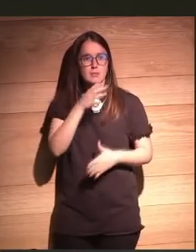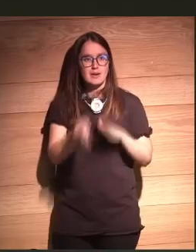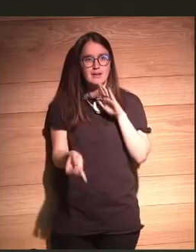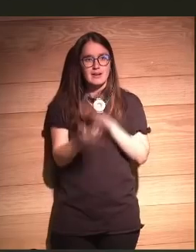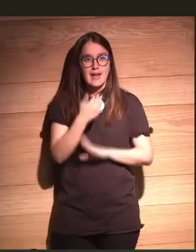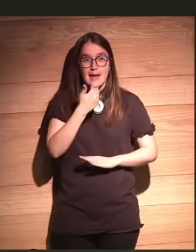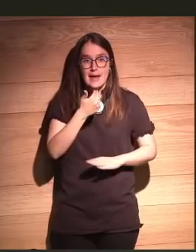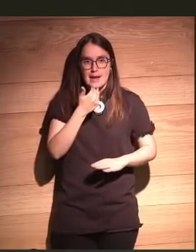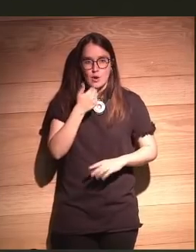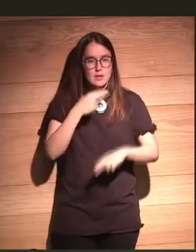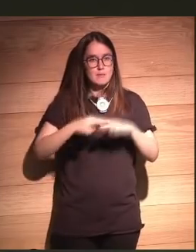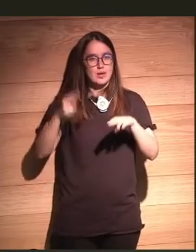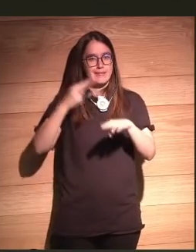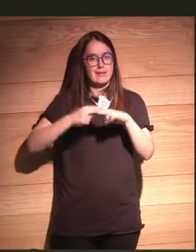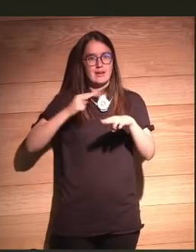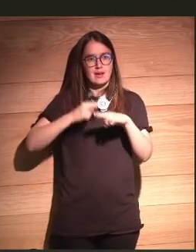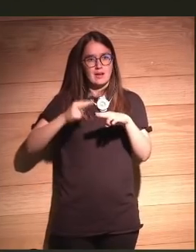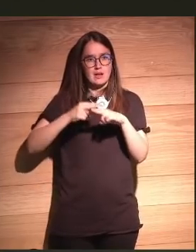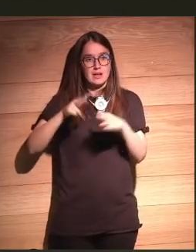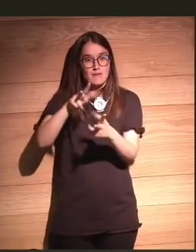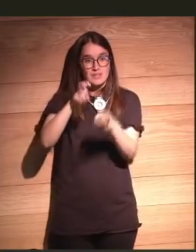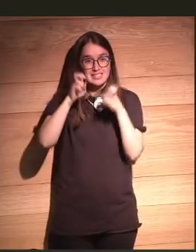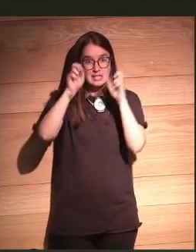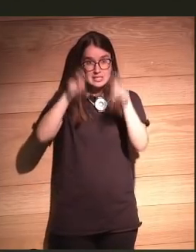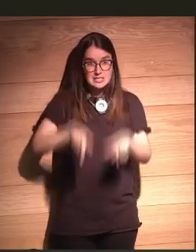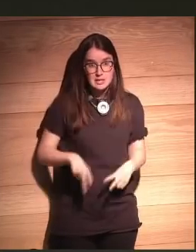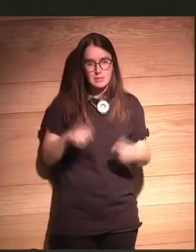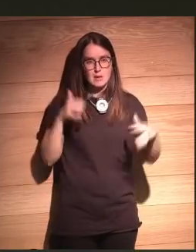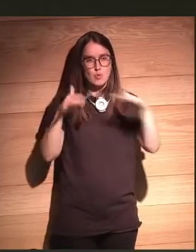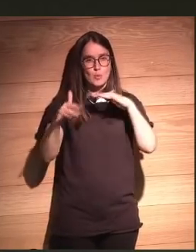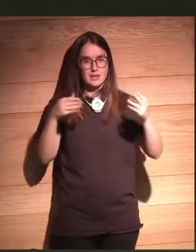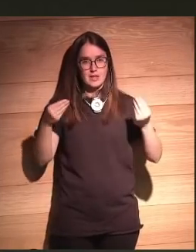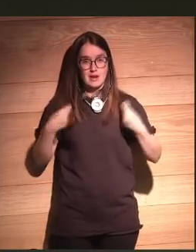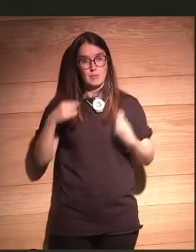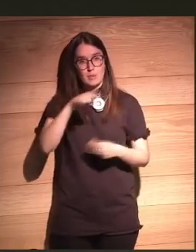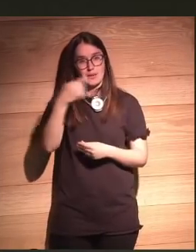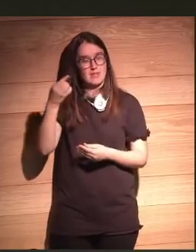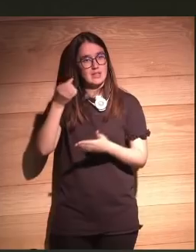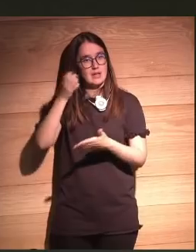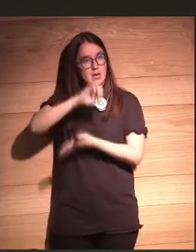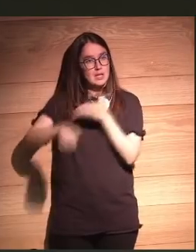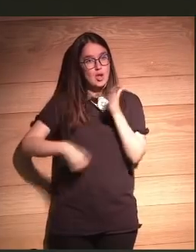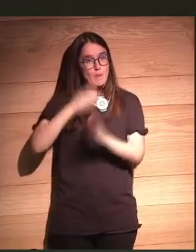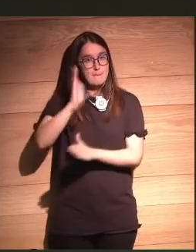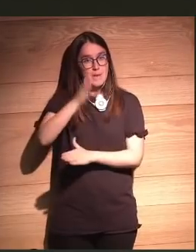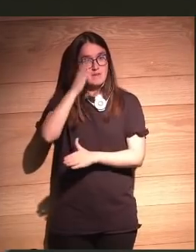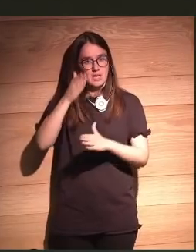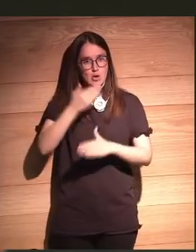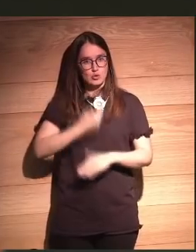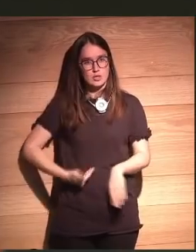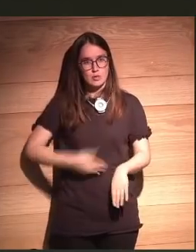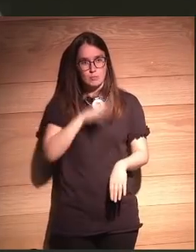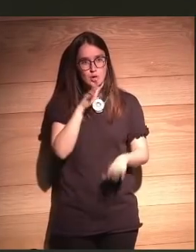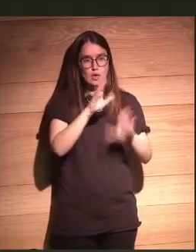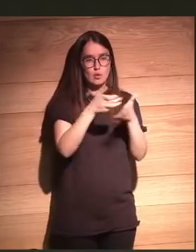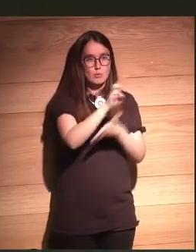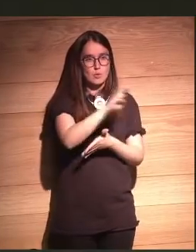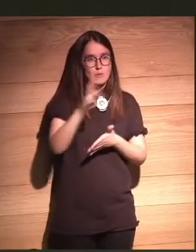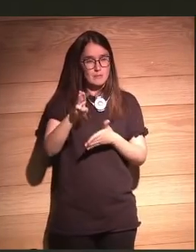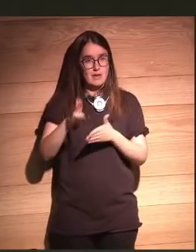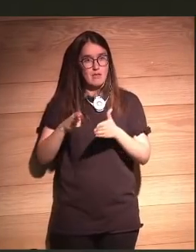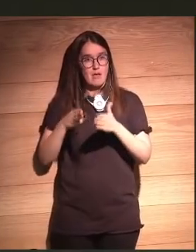cualquier tipo de política que no sea fiscal, que obliga a movilizar esa vivienda vacía o se le sanciona a los propietarios? ¿Y por qué el Partido Popular lo ha llevado